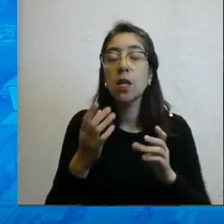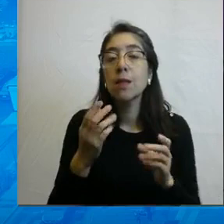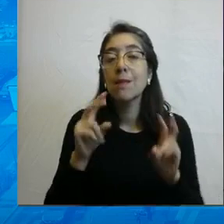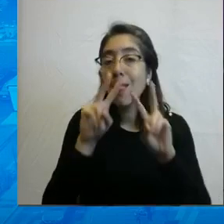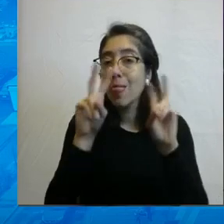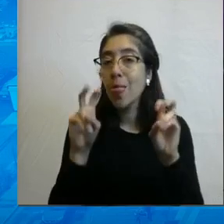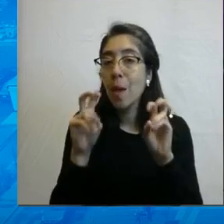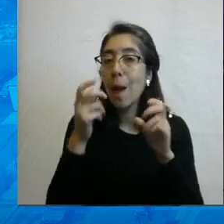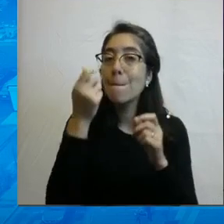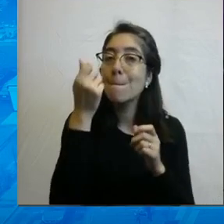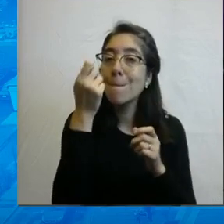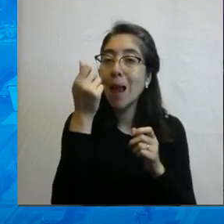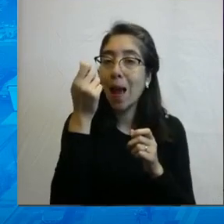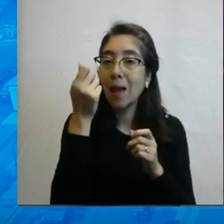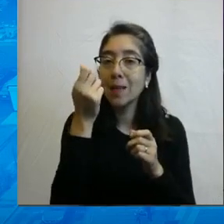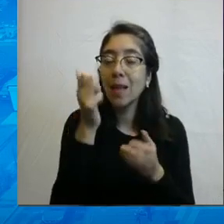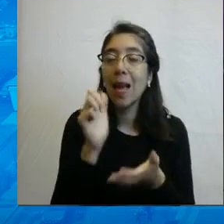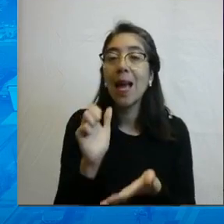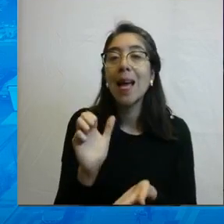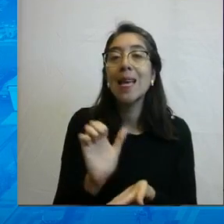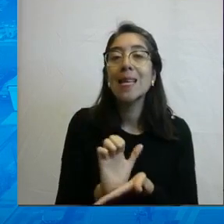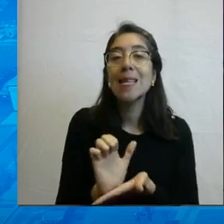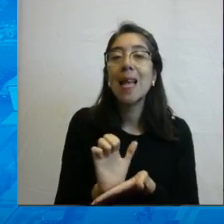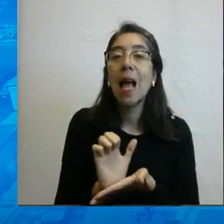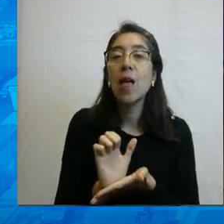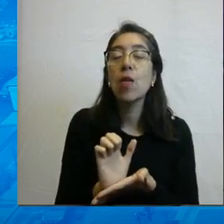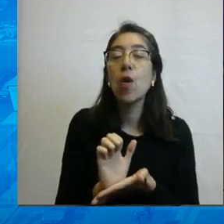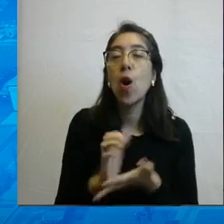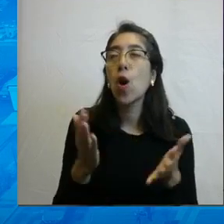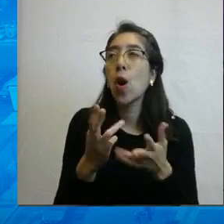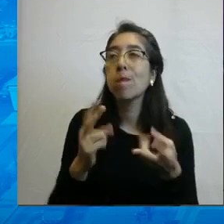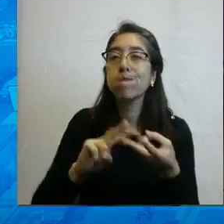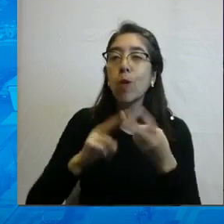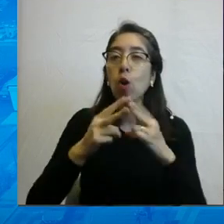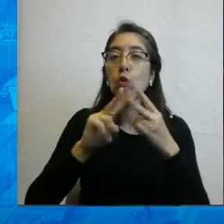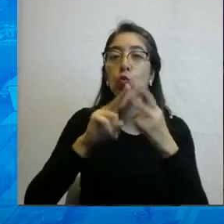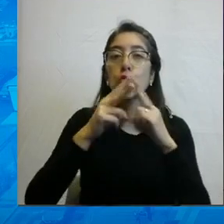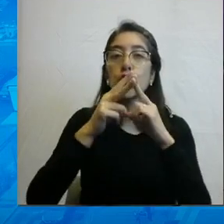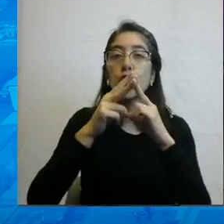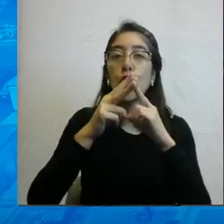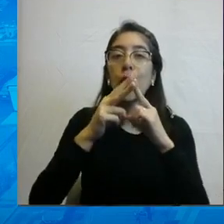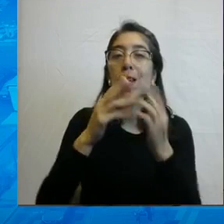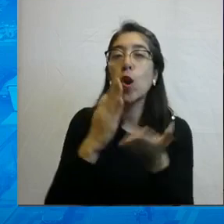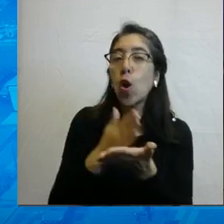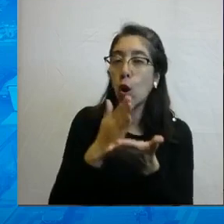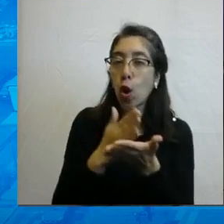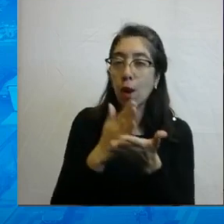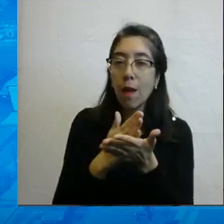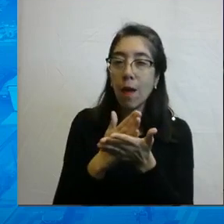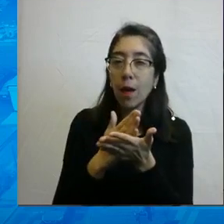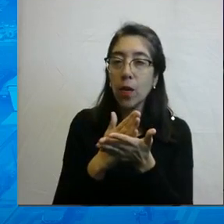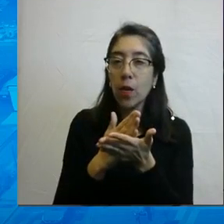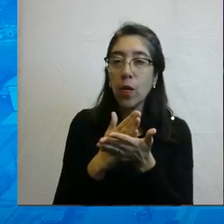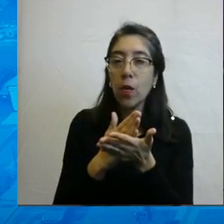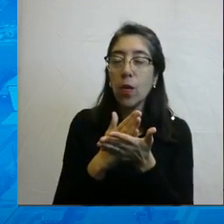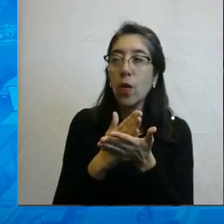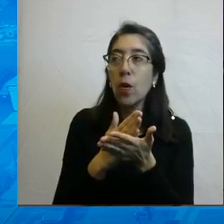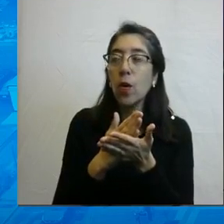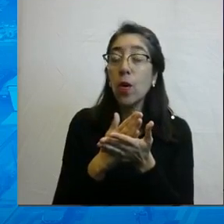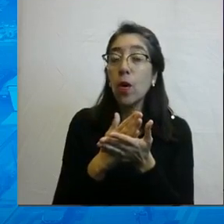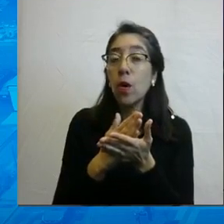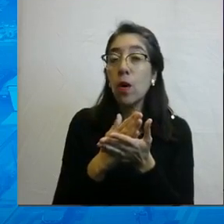la infraestructura de los establecimientos de atención primaria de salud dependientes de la Corporación Municipal de Melipilla. Creo que es importante que lo